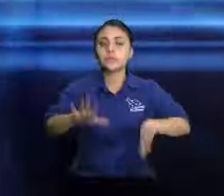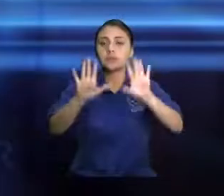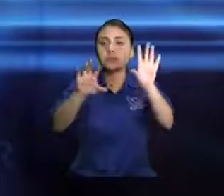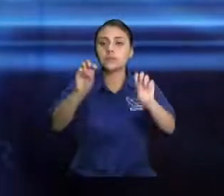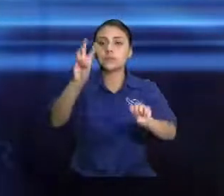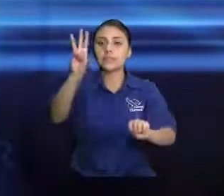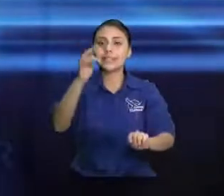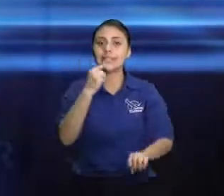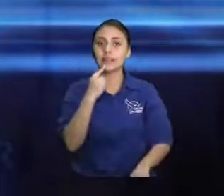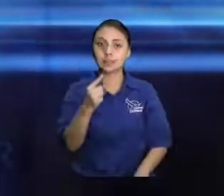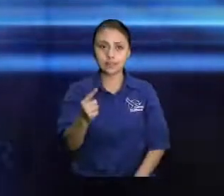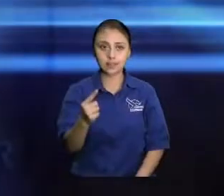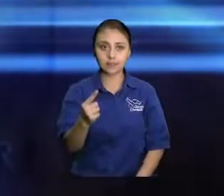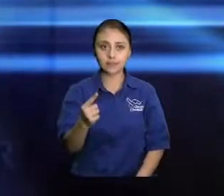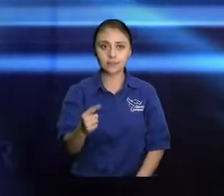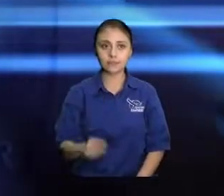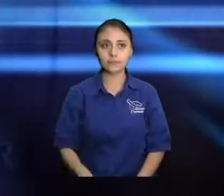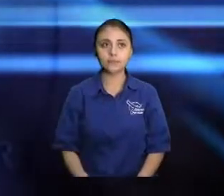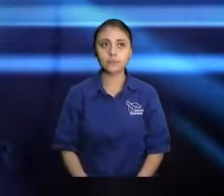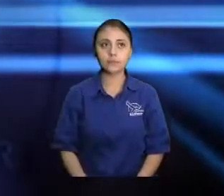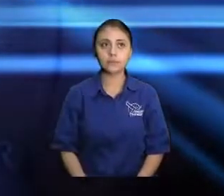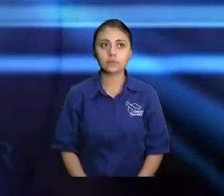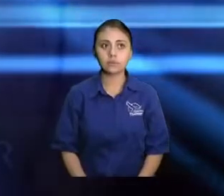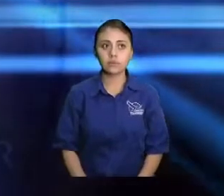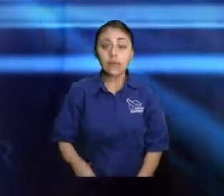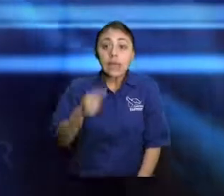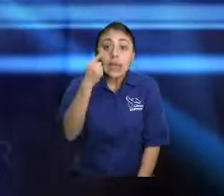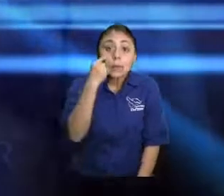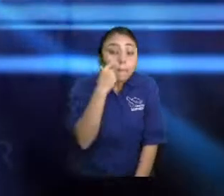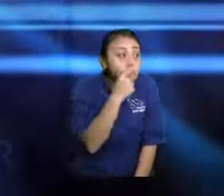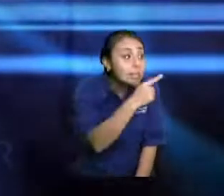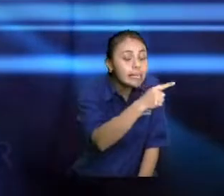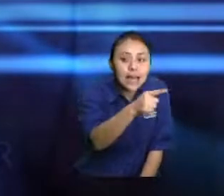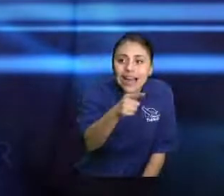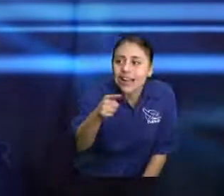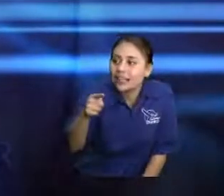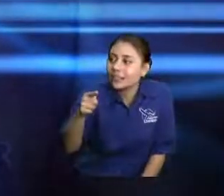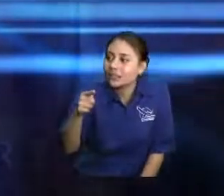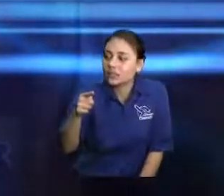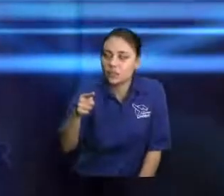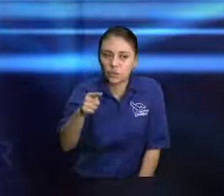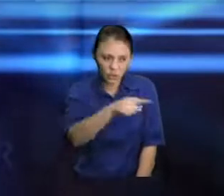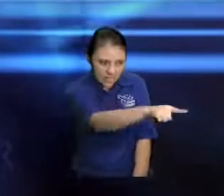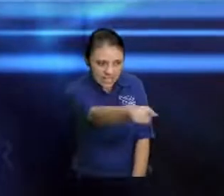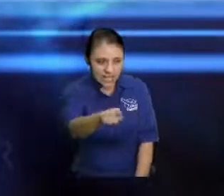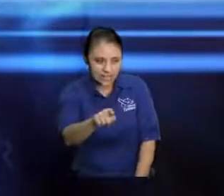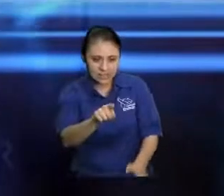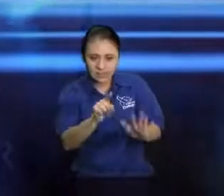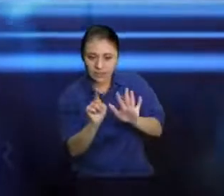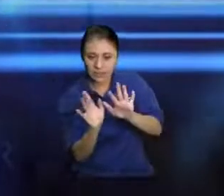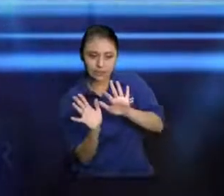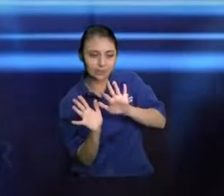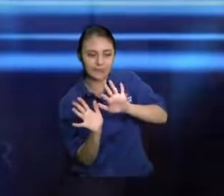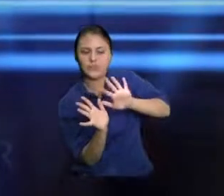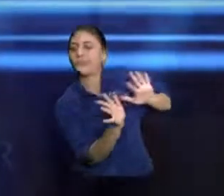este tipo de personas. Y dice, mirad, oh menospreciadores,